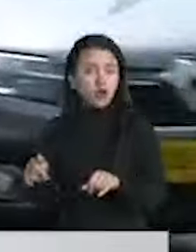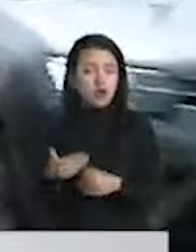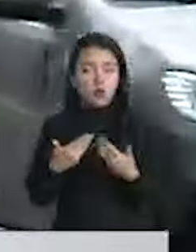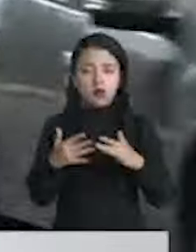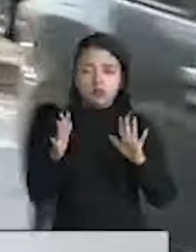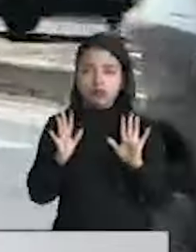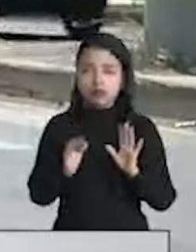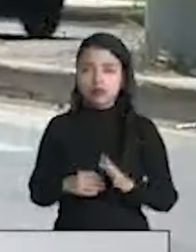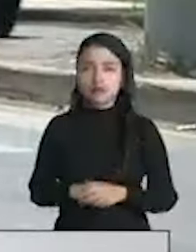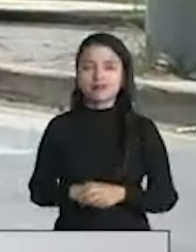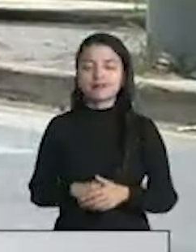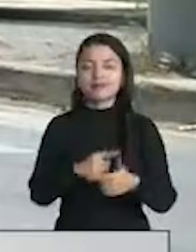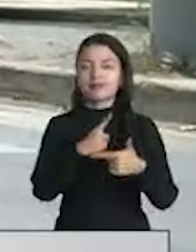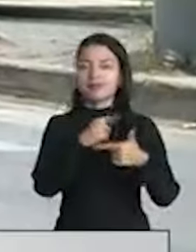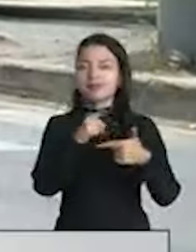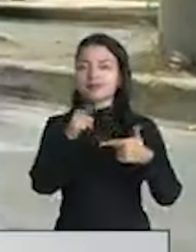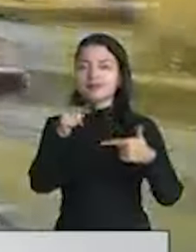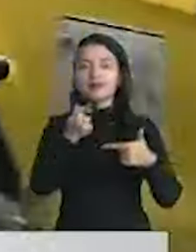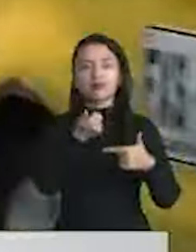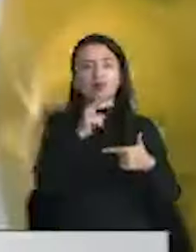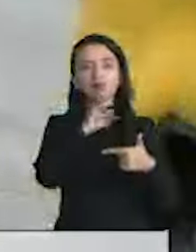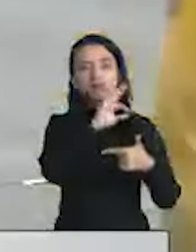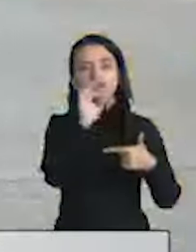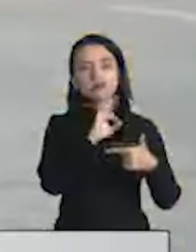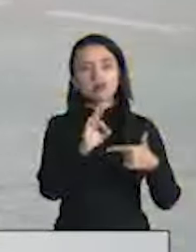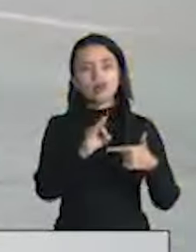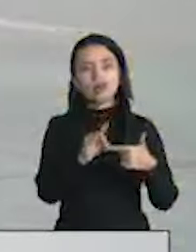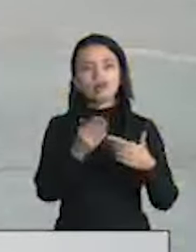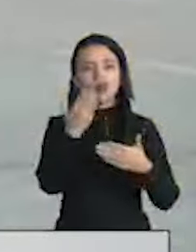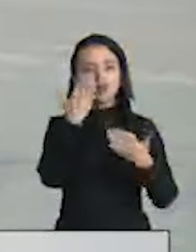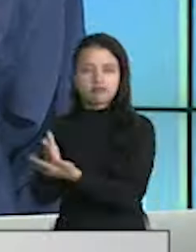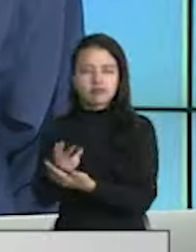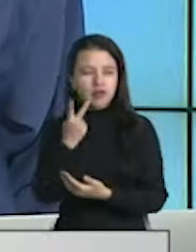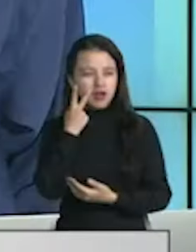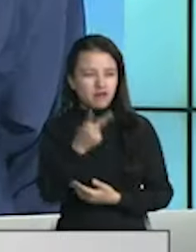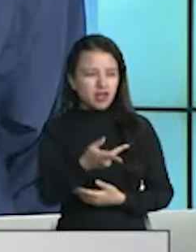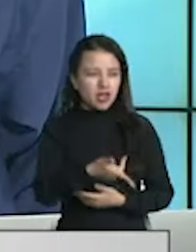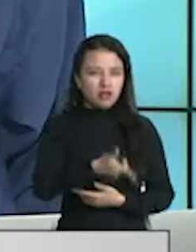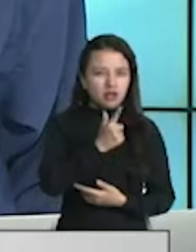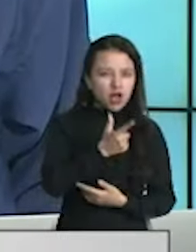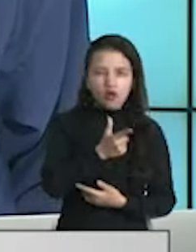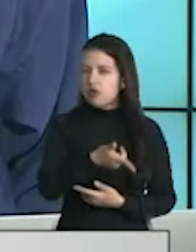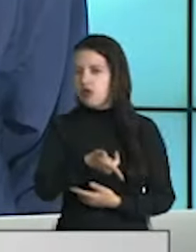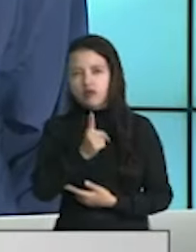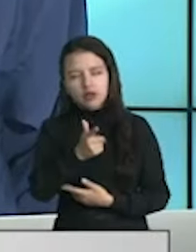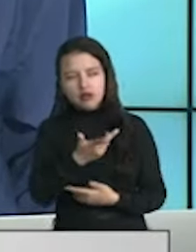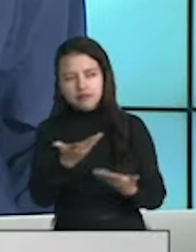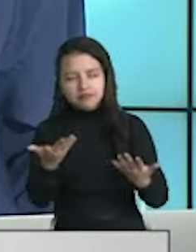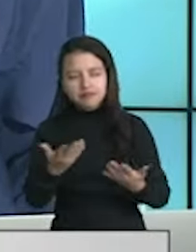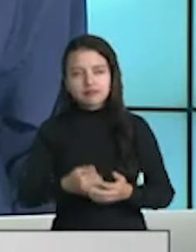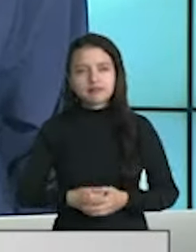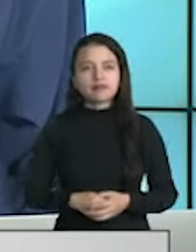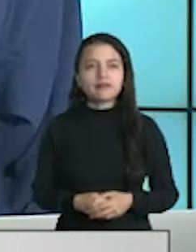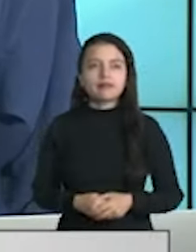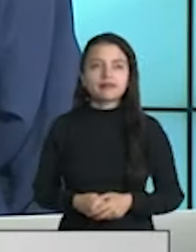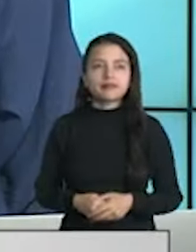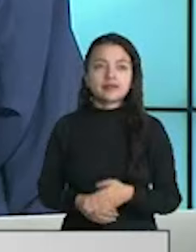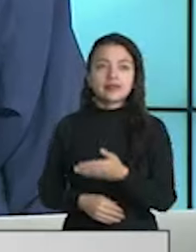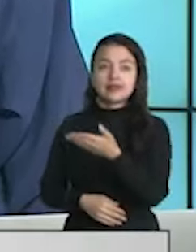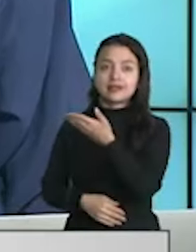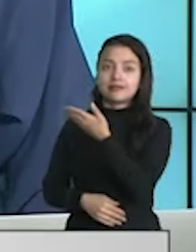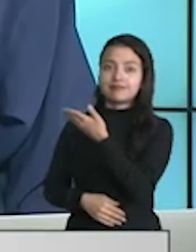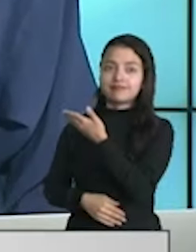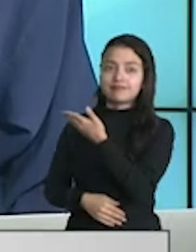aumentado en un 12% en comparación con el mismo periodo del año anterior. Una inusual protesta contra las moscas adelantan